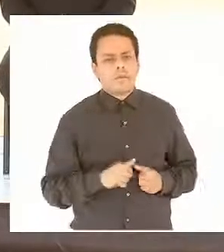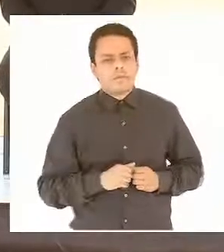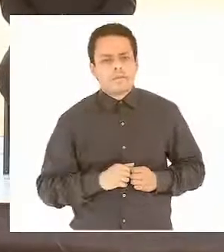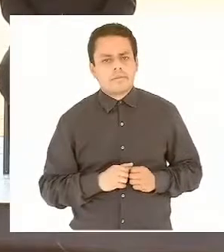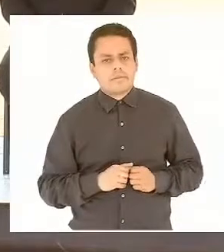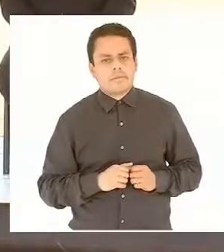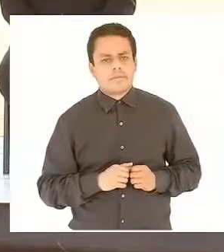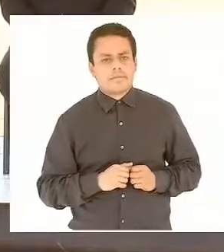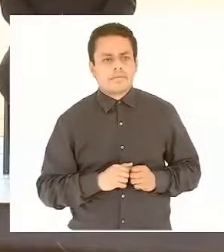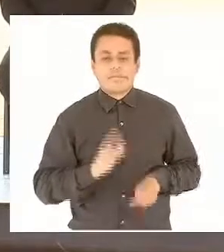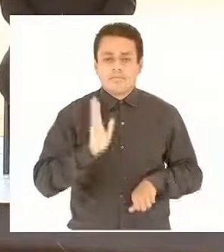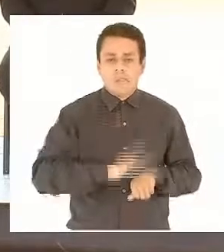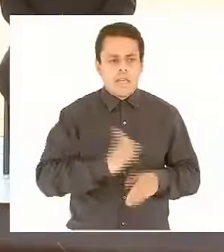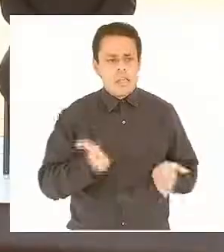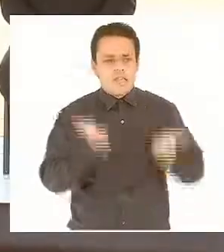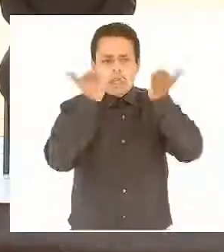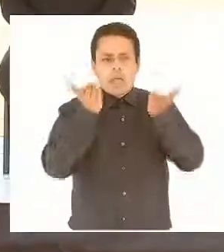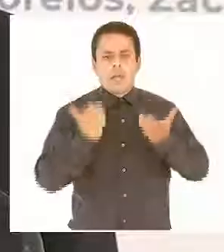sin aumentar